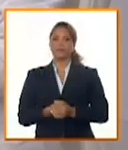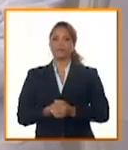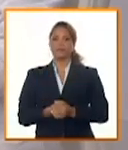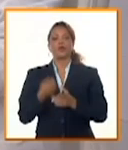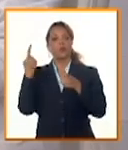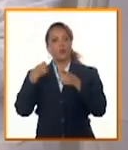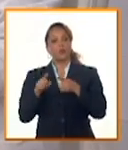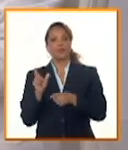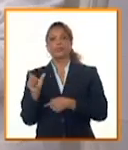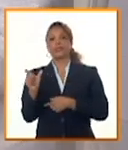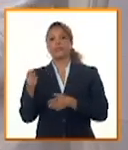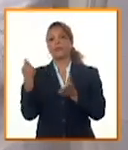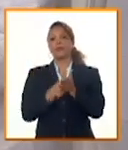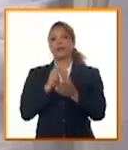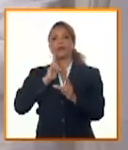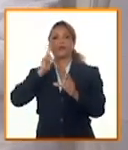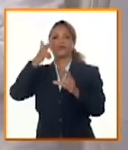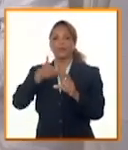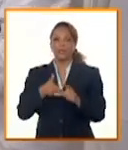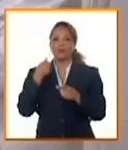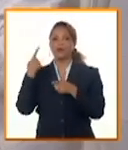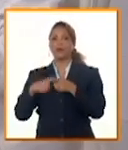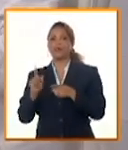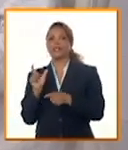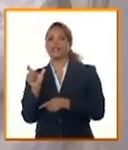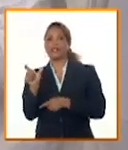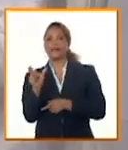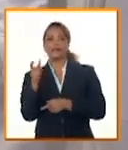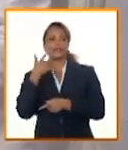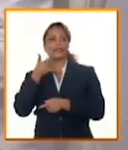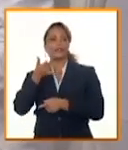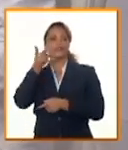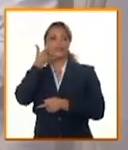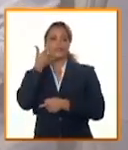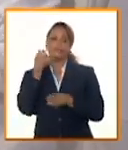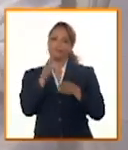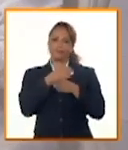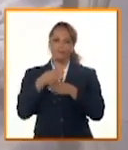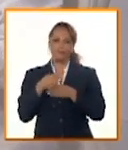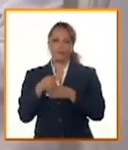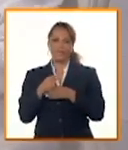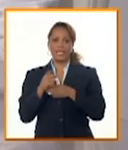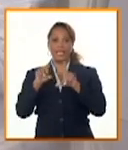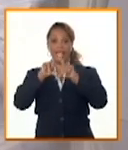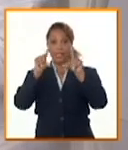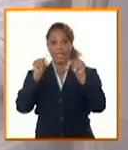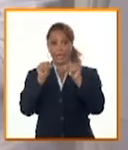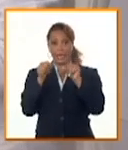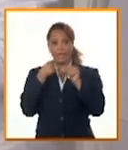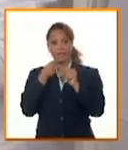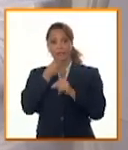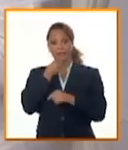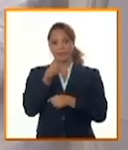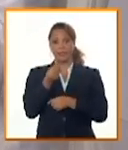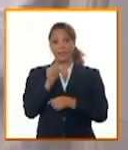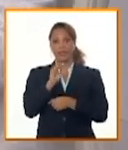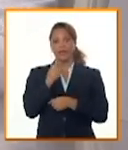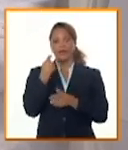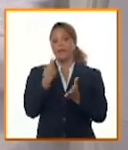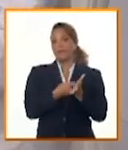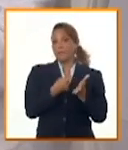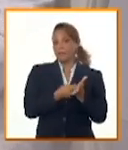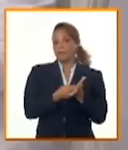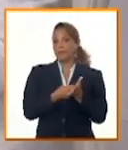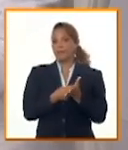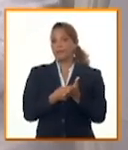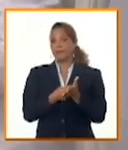para pagar el combustible otras tarjetas telefónicas decir las tarjetas en general ya sea de débito o prepagadas son